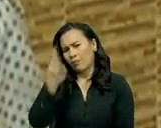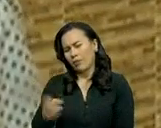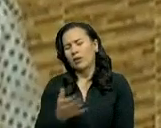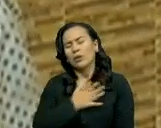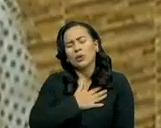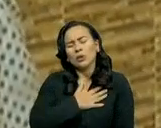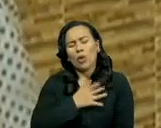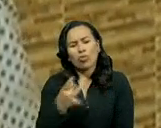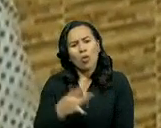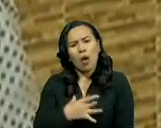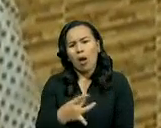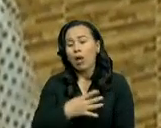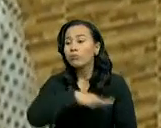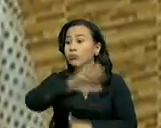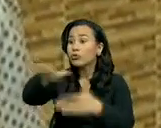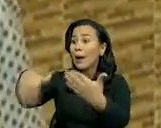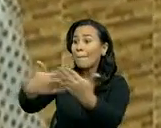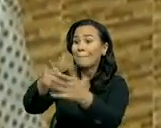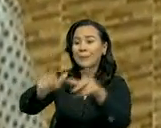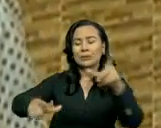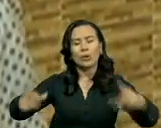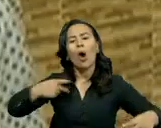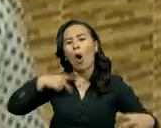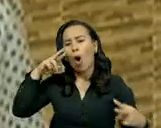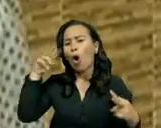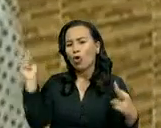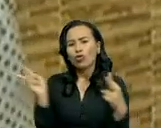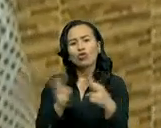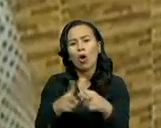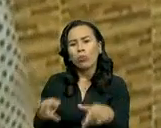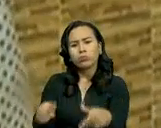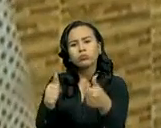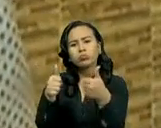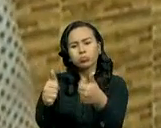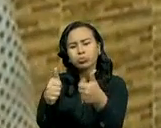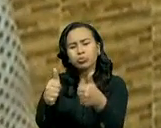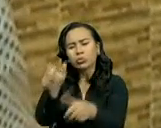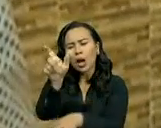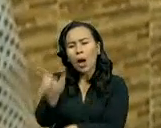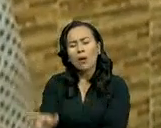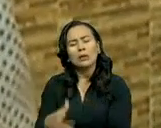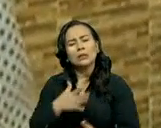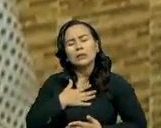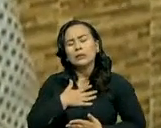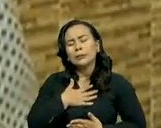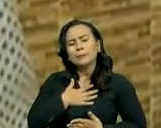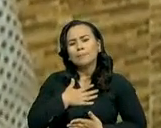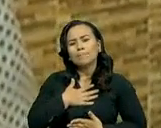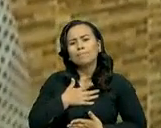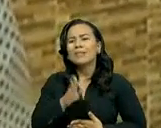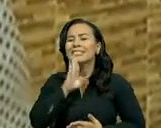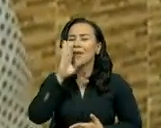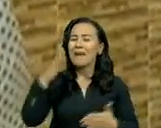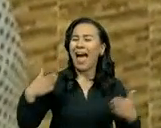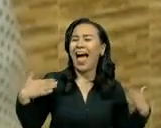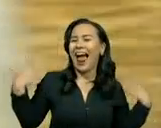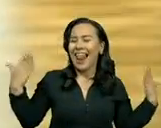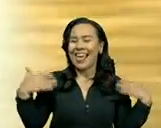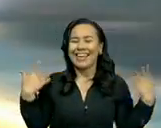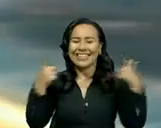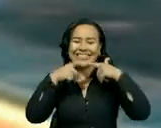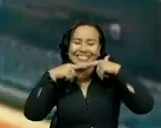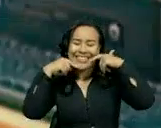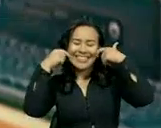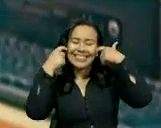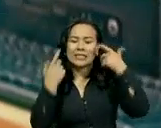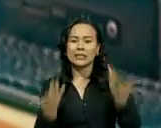que yo y mucha gente que hemos estado aquí lo hemos considerado, porque es lo más grato que yo me llevo, fue su alegría, su sonrisa.